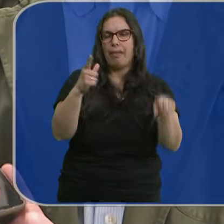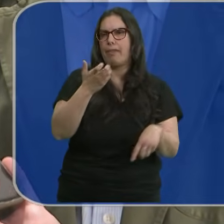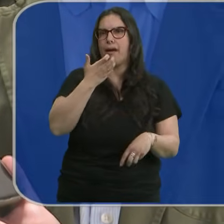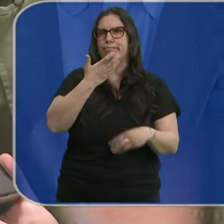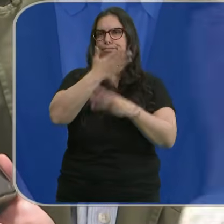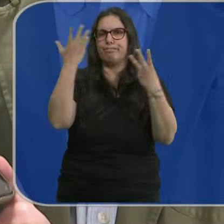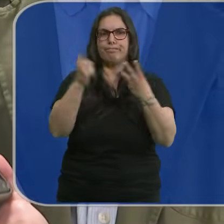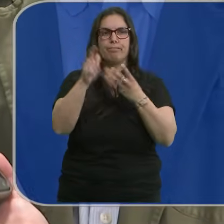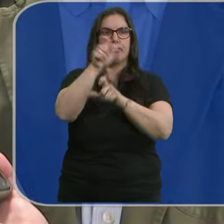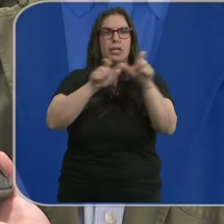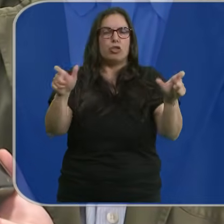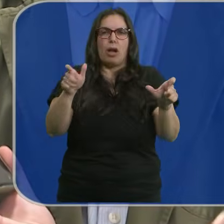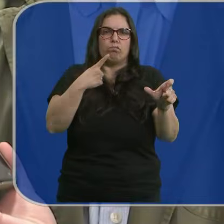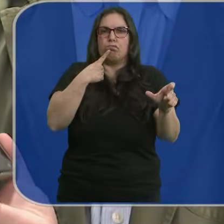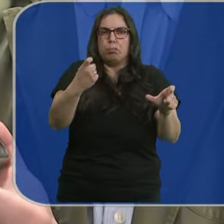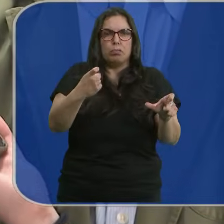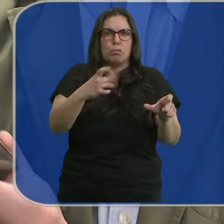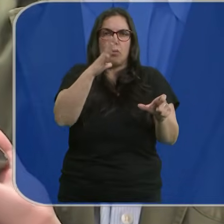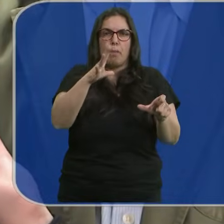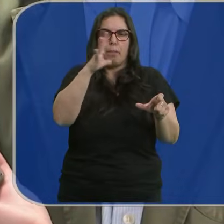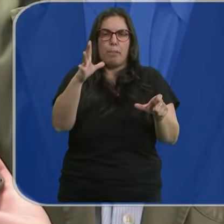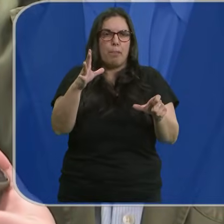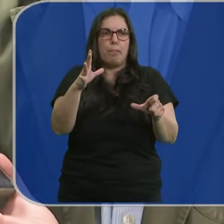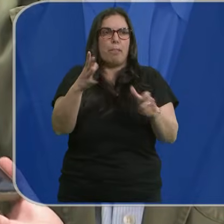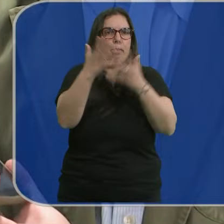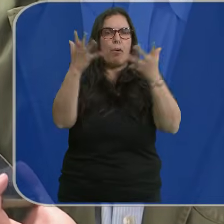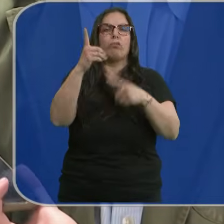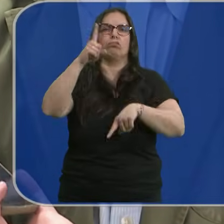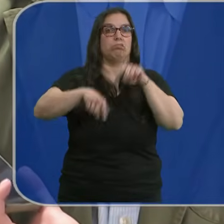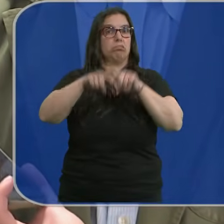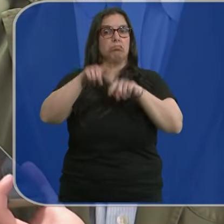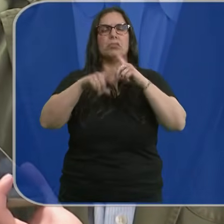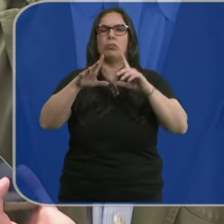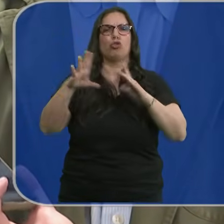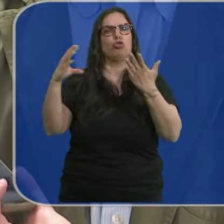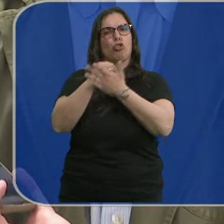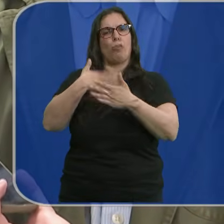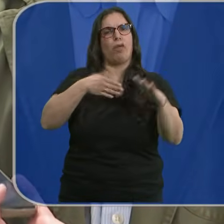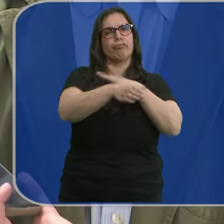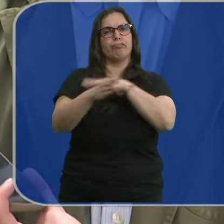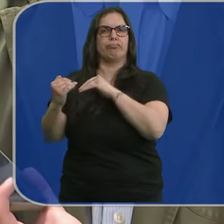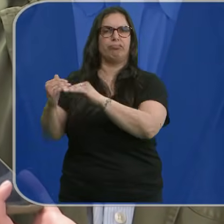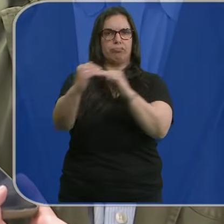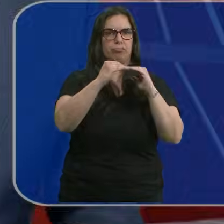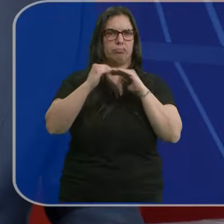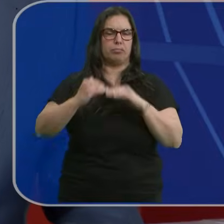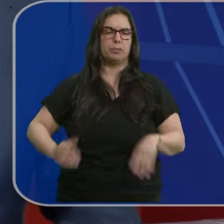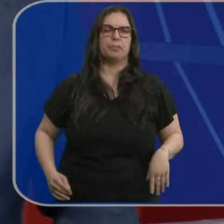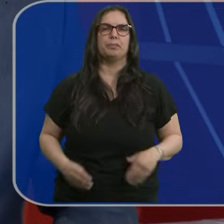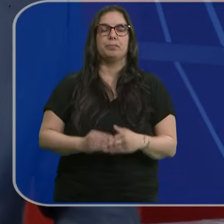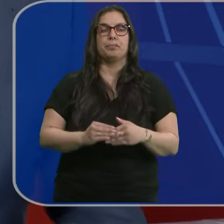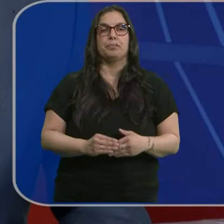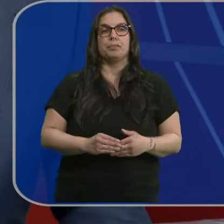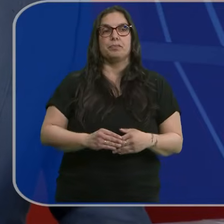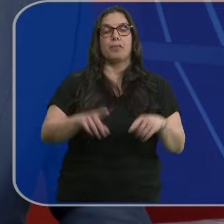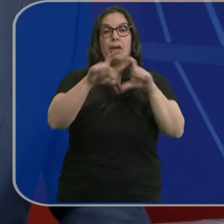ejemplo, o sean personas que tienen dificultades por su localización, por vivir en el medio rural. La